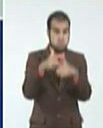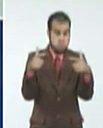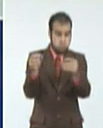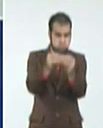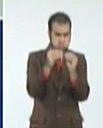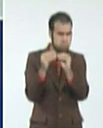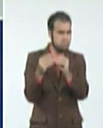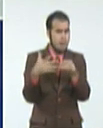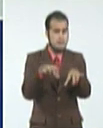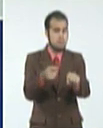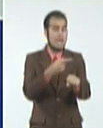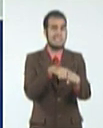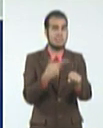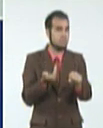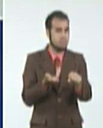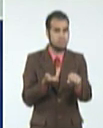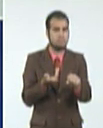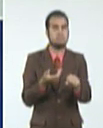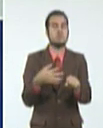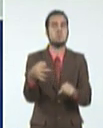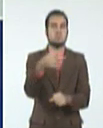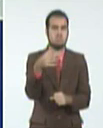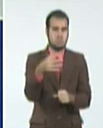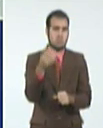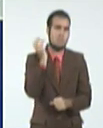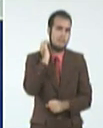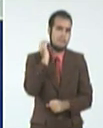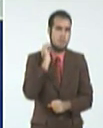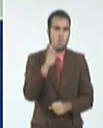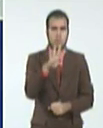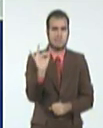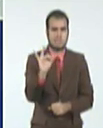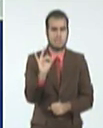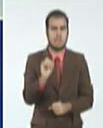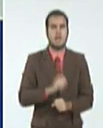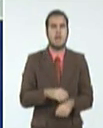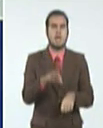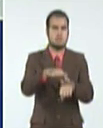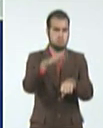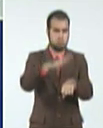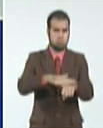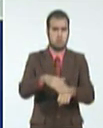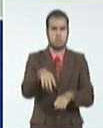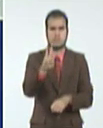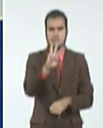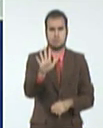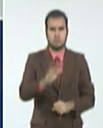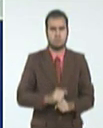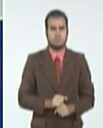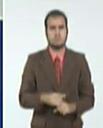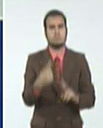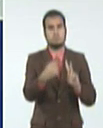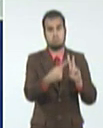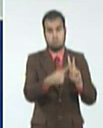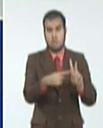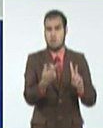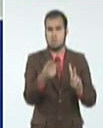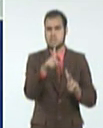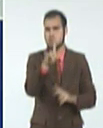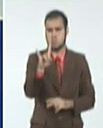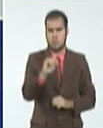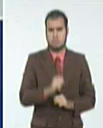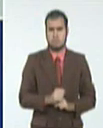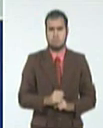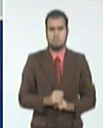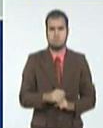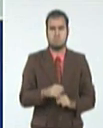en Manzanillo 47, Río Cauto 35. Bayamo con 19, Guisa 11,